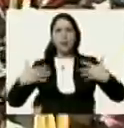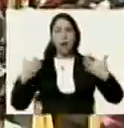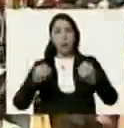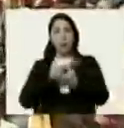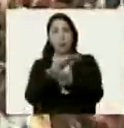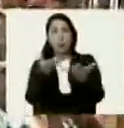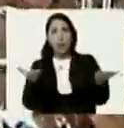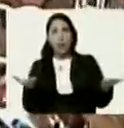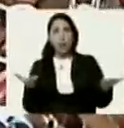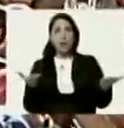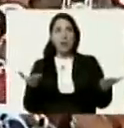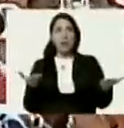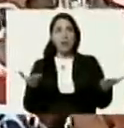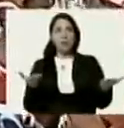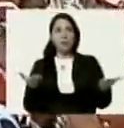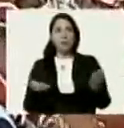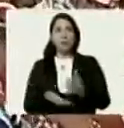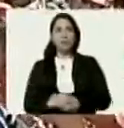ustedes me refiero.